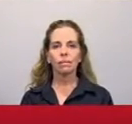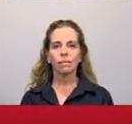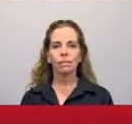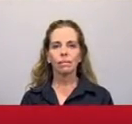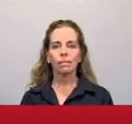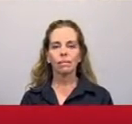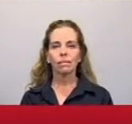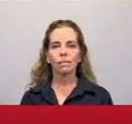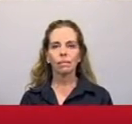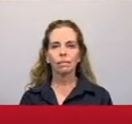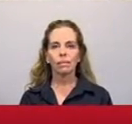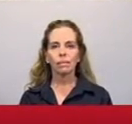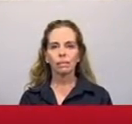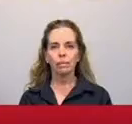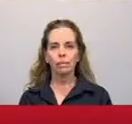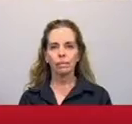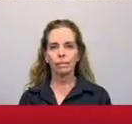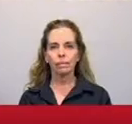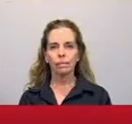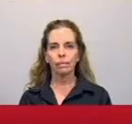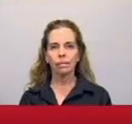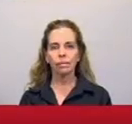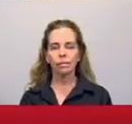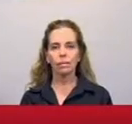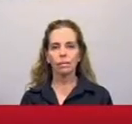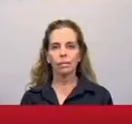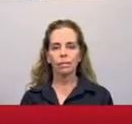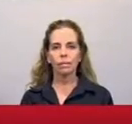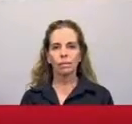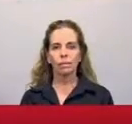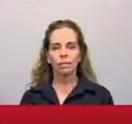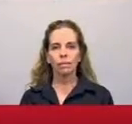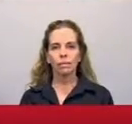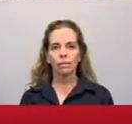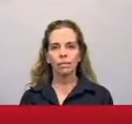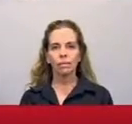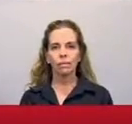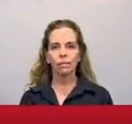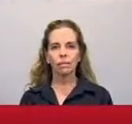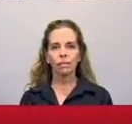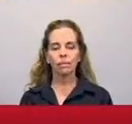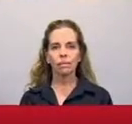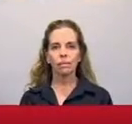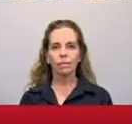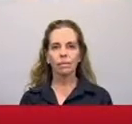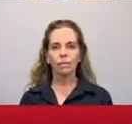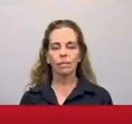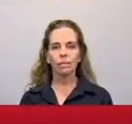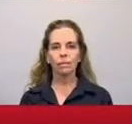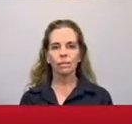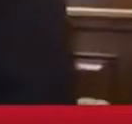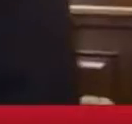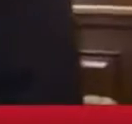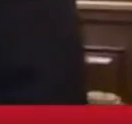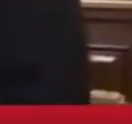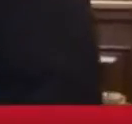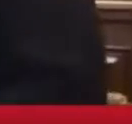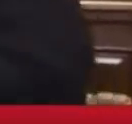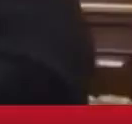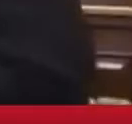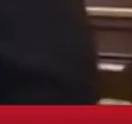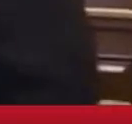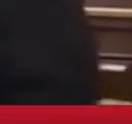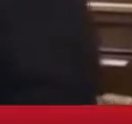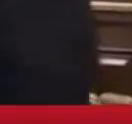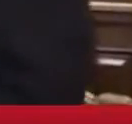para mostrar que no solamente es la derecha y la ultraderecha, también para mostrar dónde está alineado políticamente en todo el